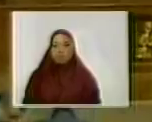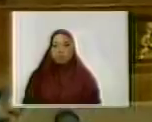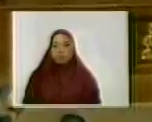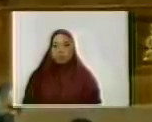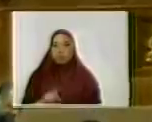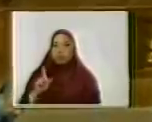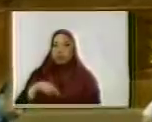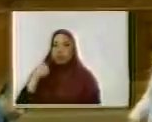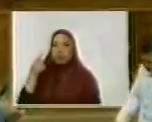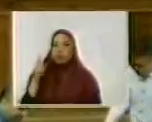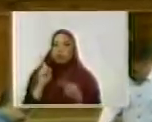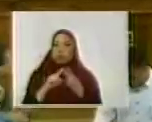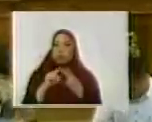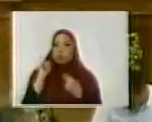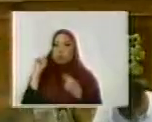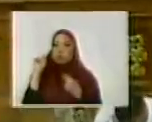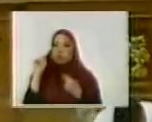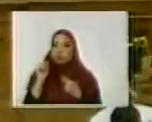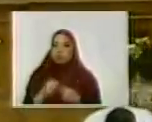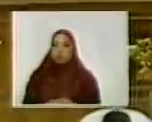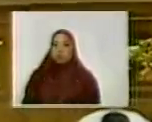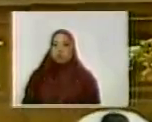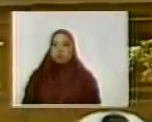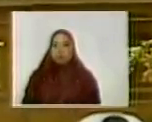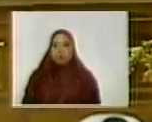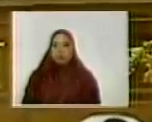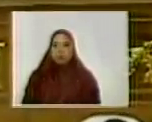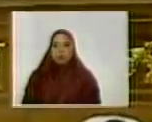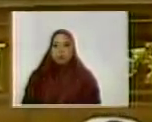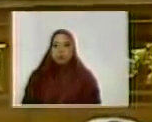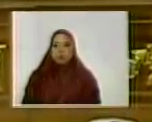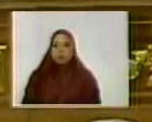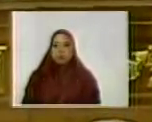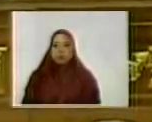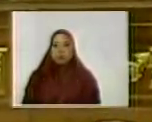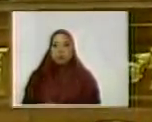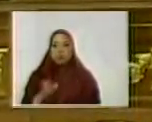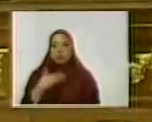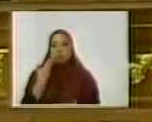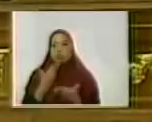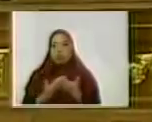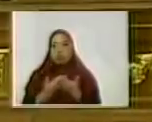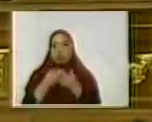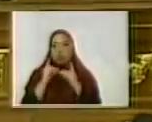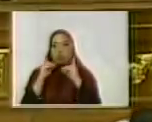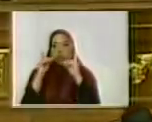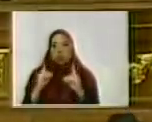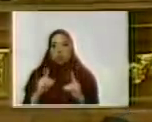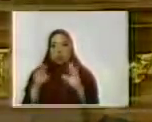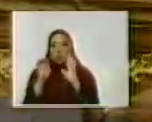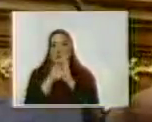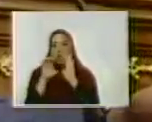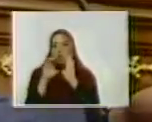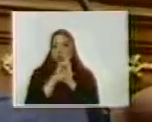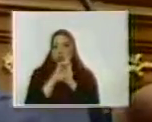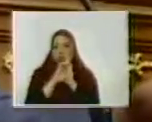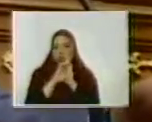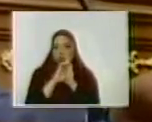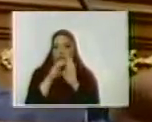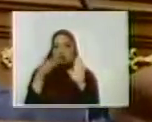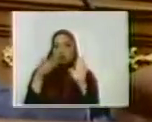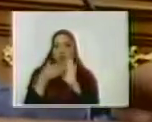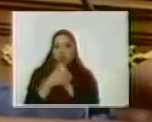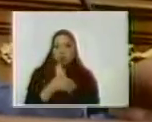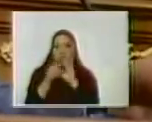Siguiente punto, ciudadano. Proyecto de decreto constituyente sobre